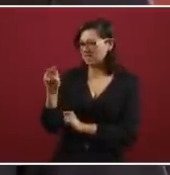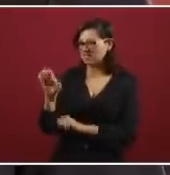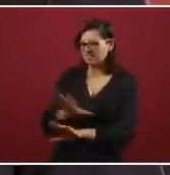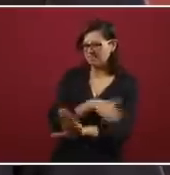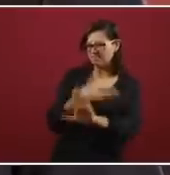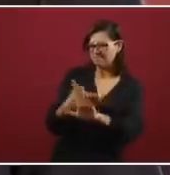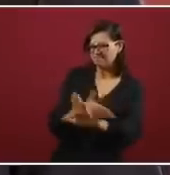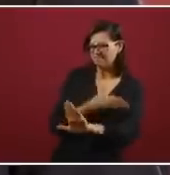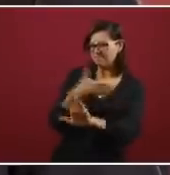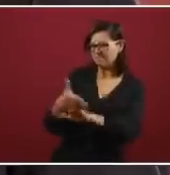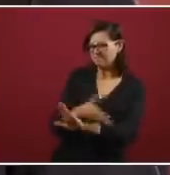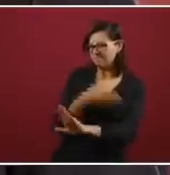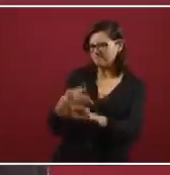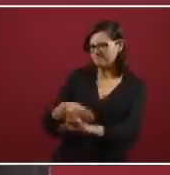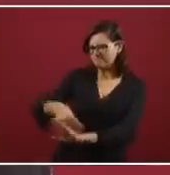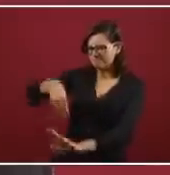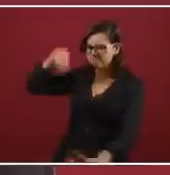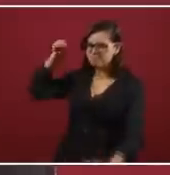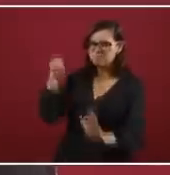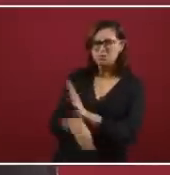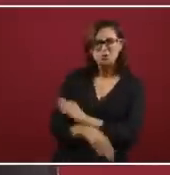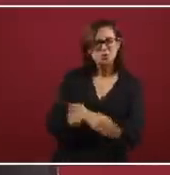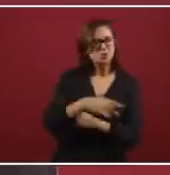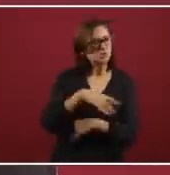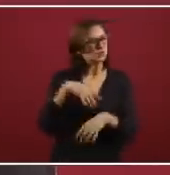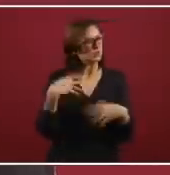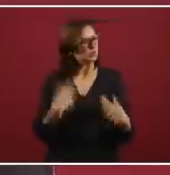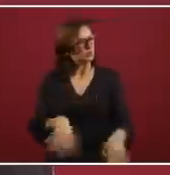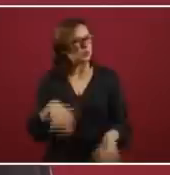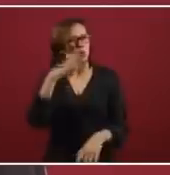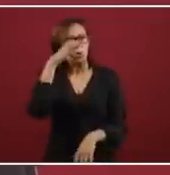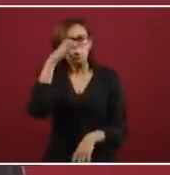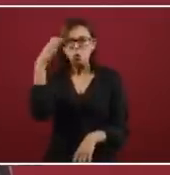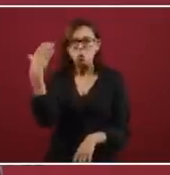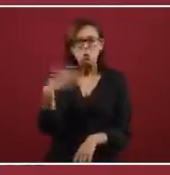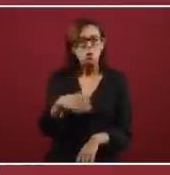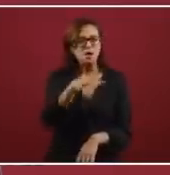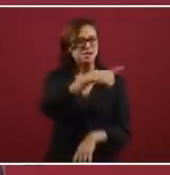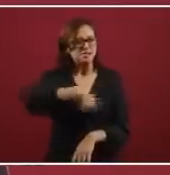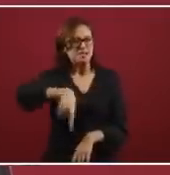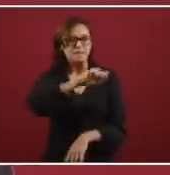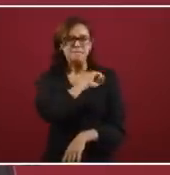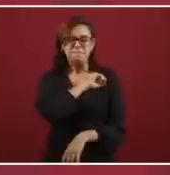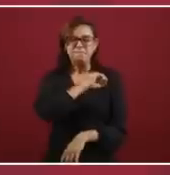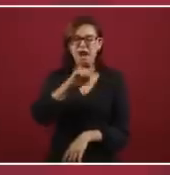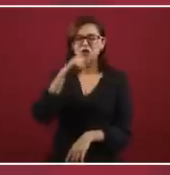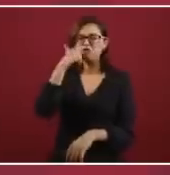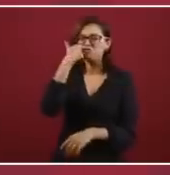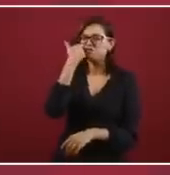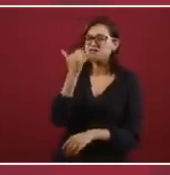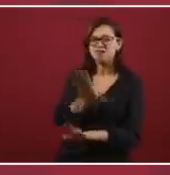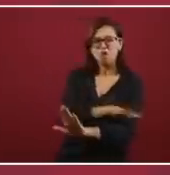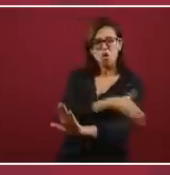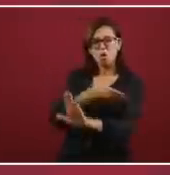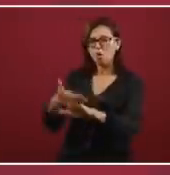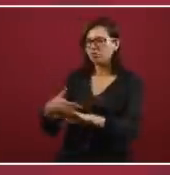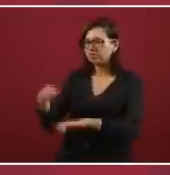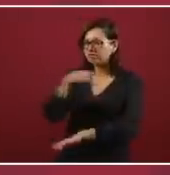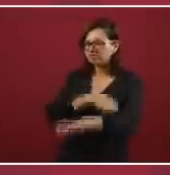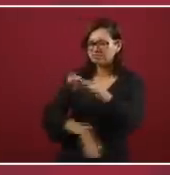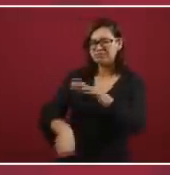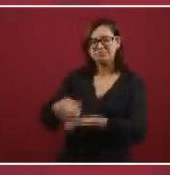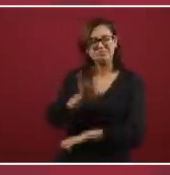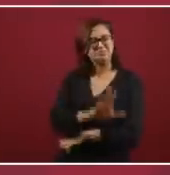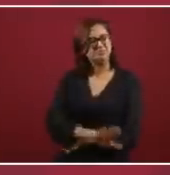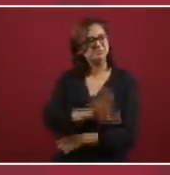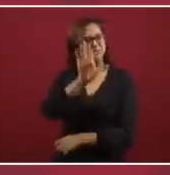todo un plan perverso de acabar con estas empresas públicas que son